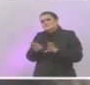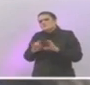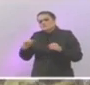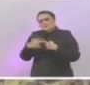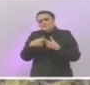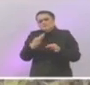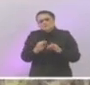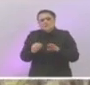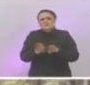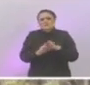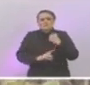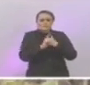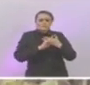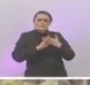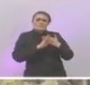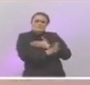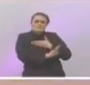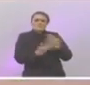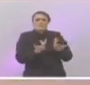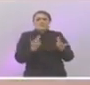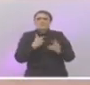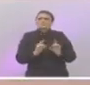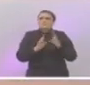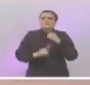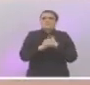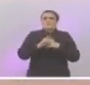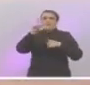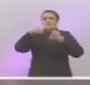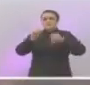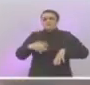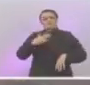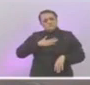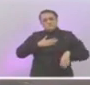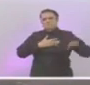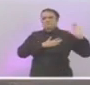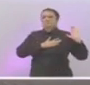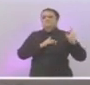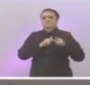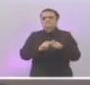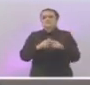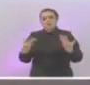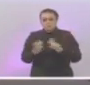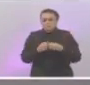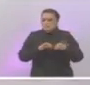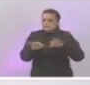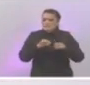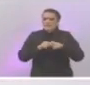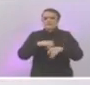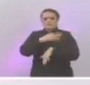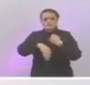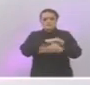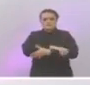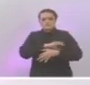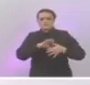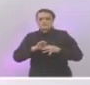permitan enfrentar esta contingencia. Les doy mi palabra, vamos a seguir trabajando solidariamente